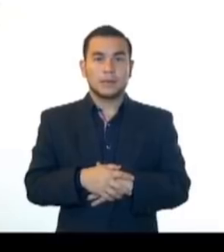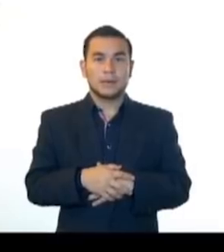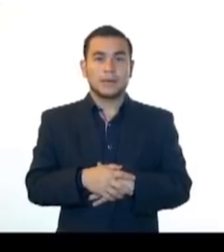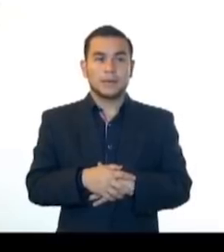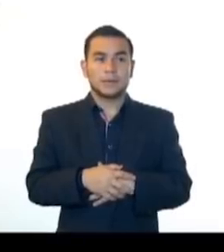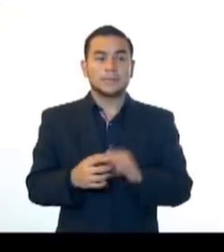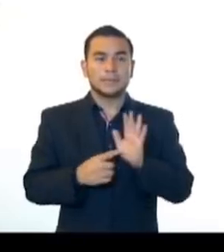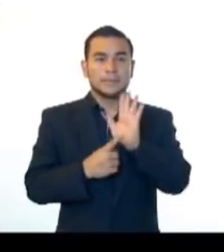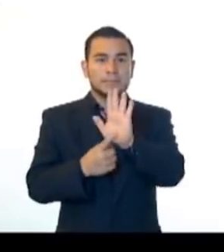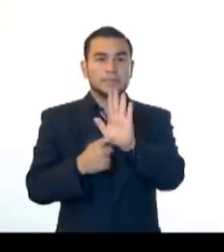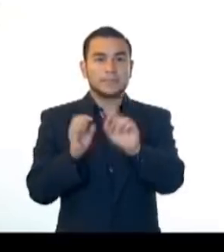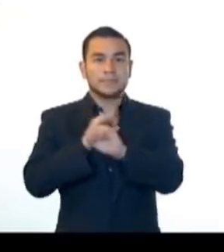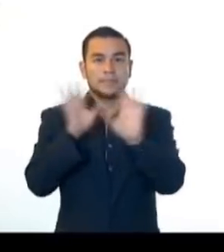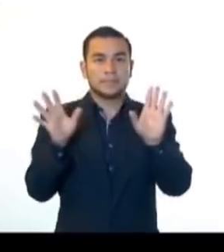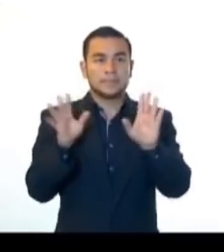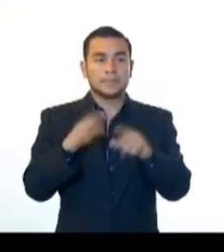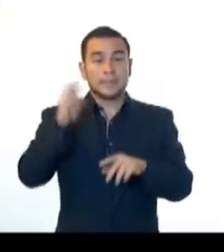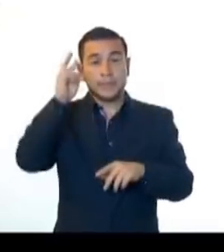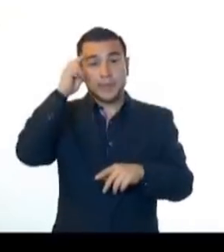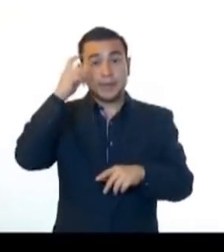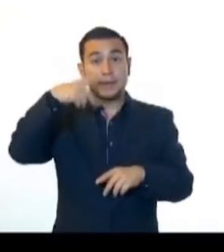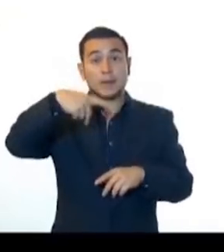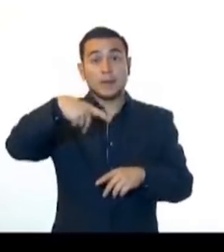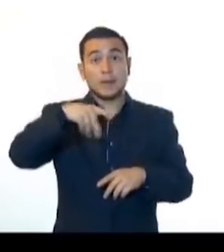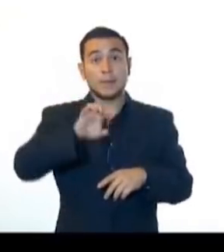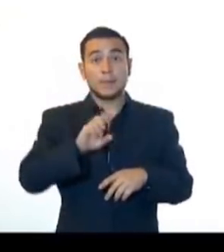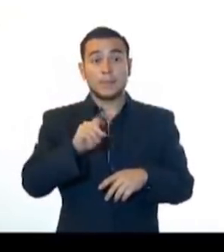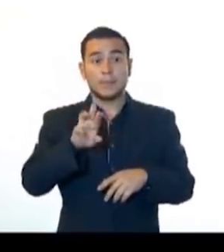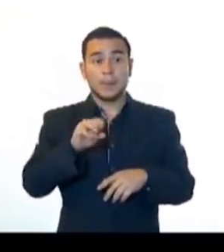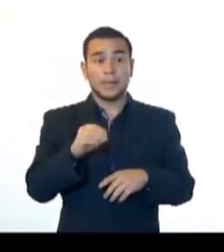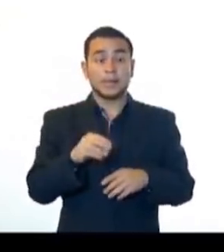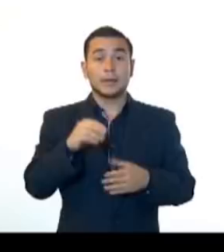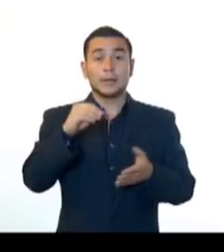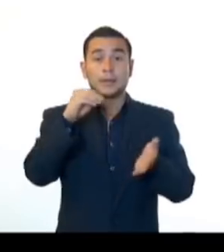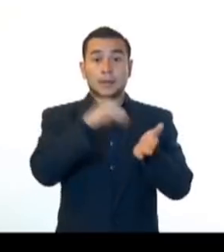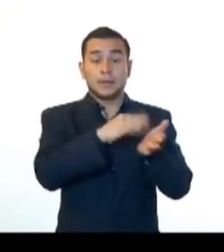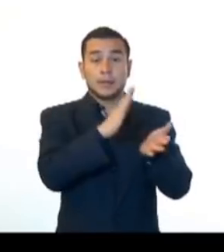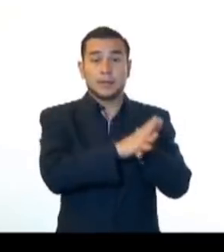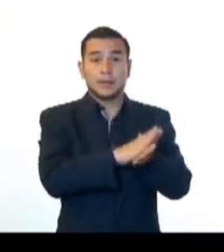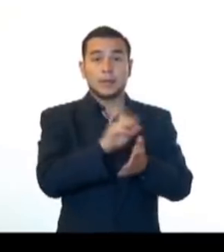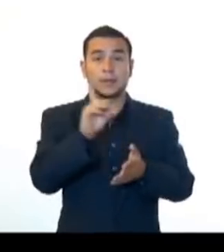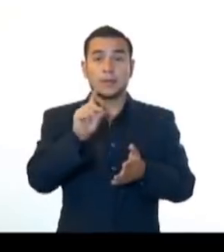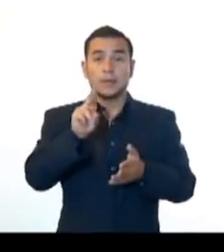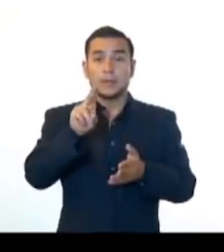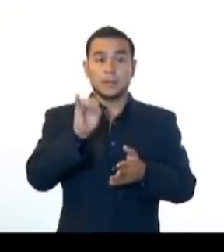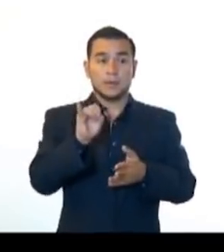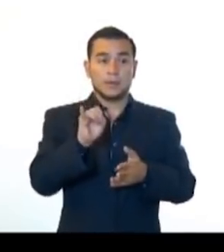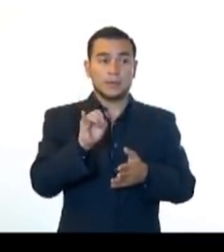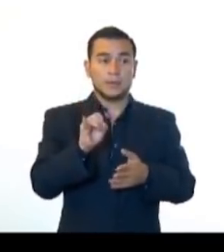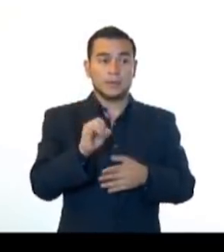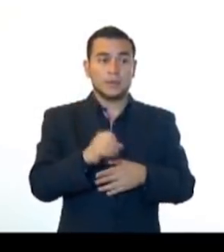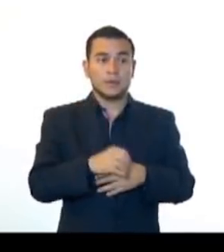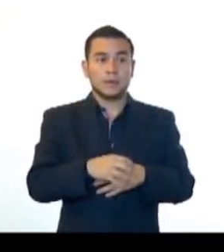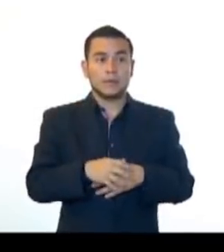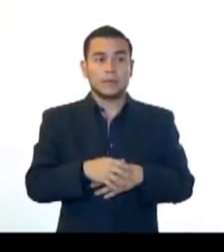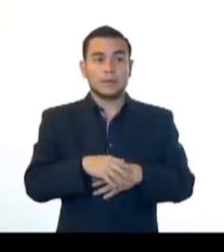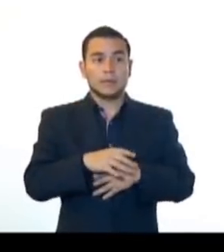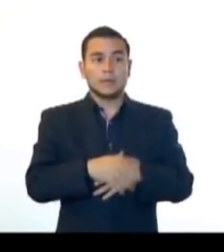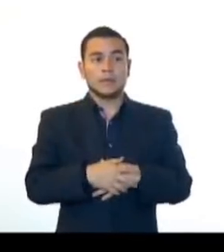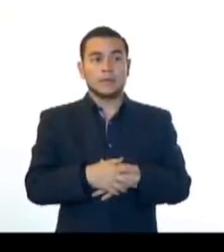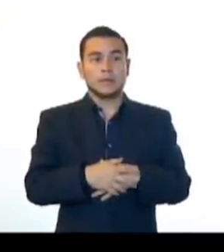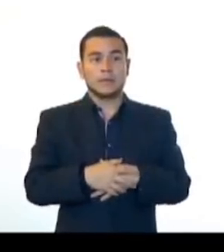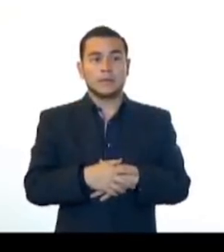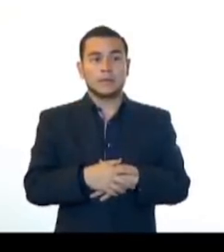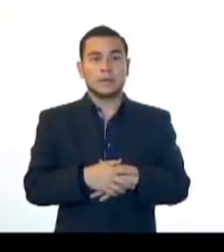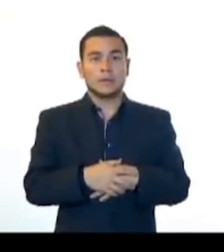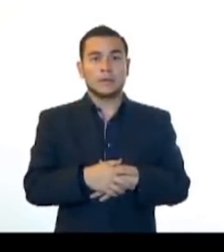Ah, bien, ahí está. Entonces dice, en el caso de Pedro, Pedro ingresó sus datos, ¿verdad? Ahí está, consulta, ¿verdad? Entonces viene, escribe